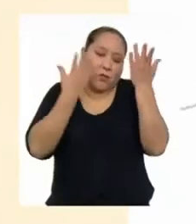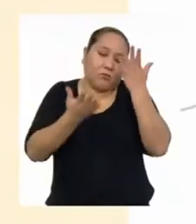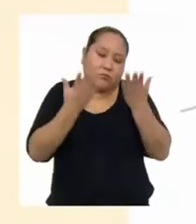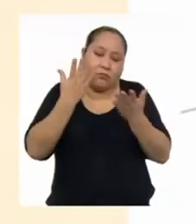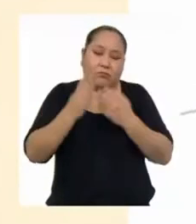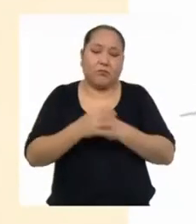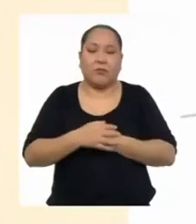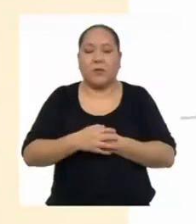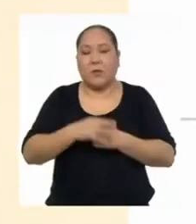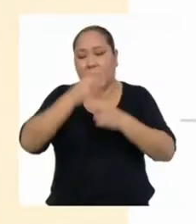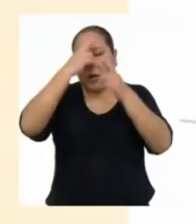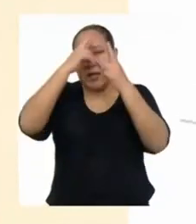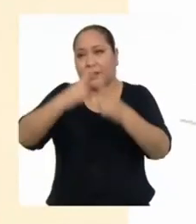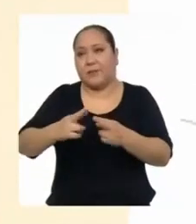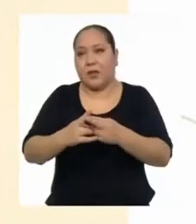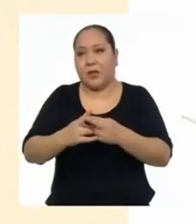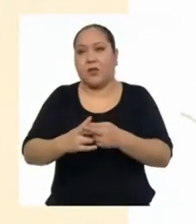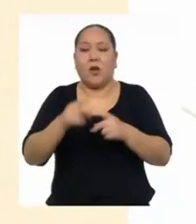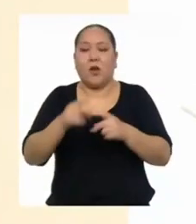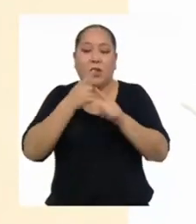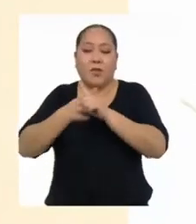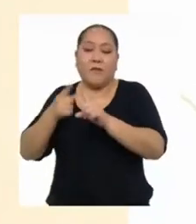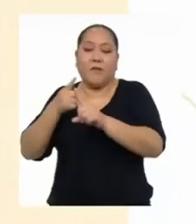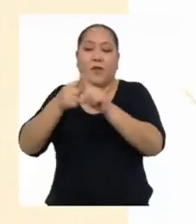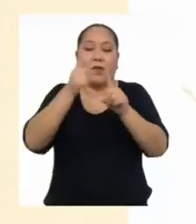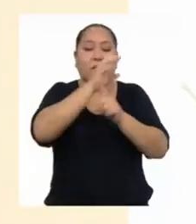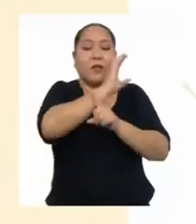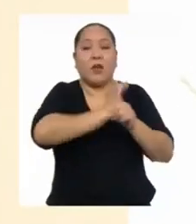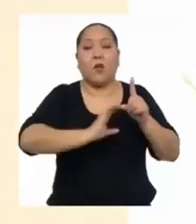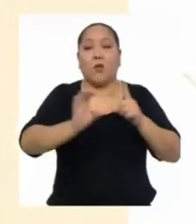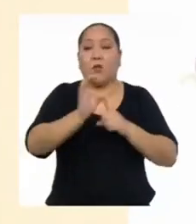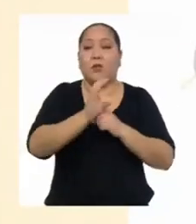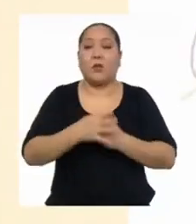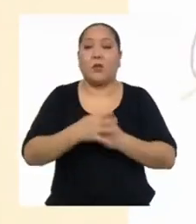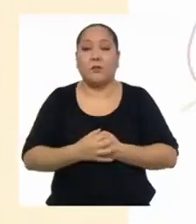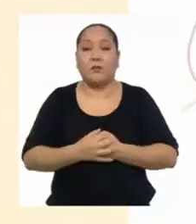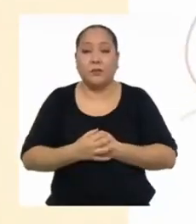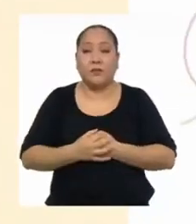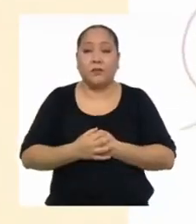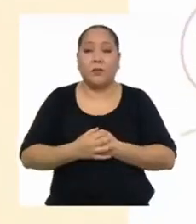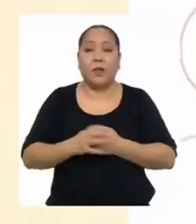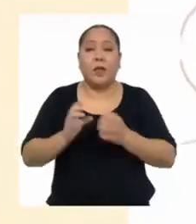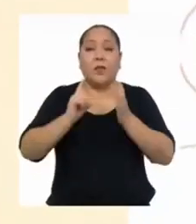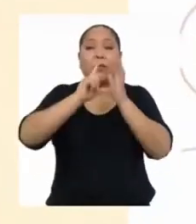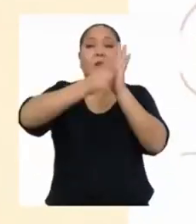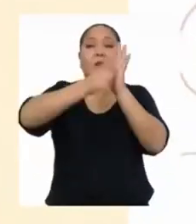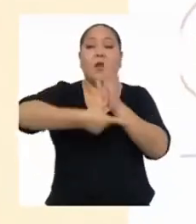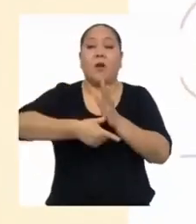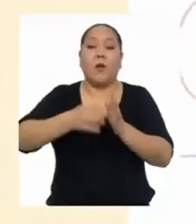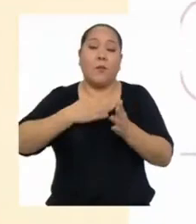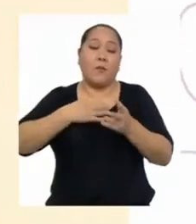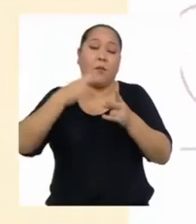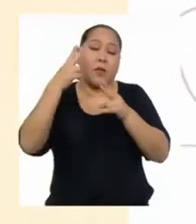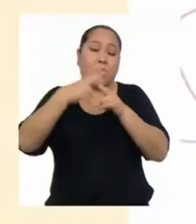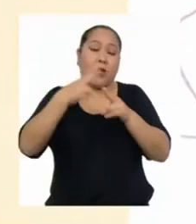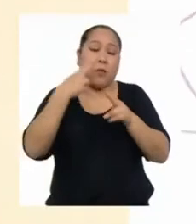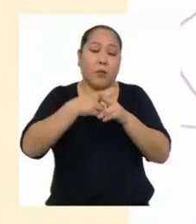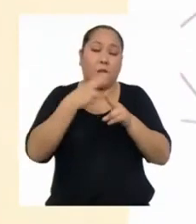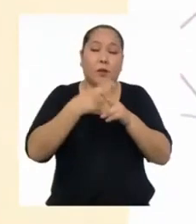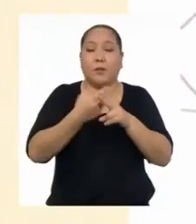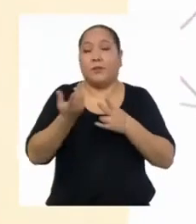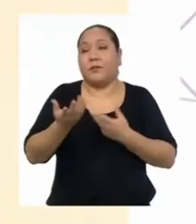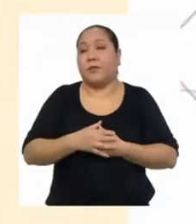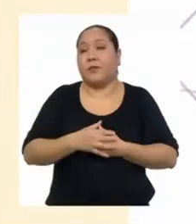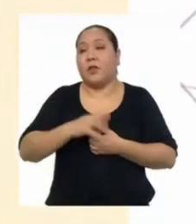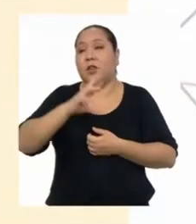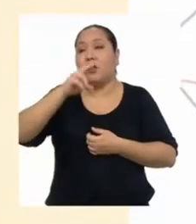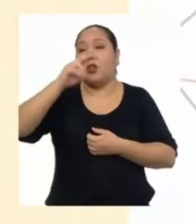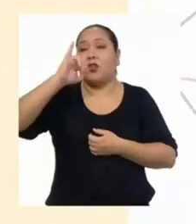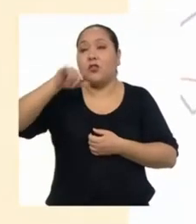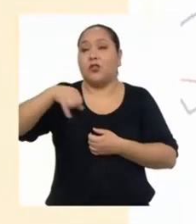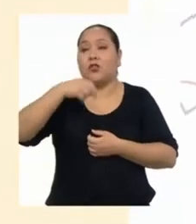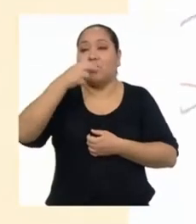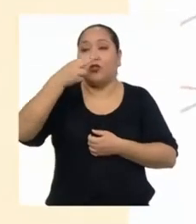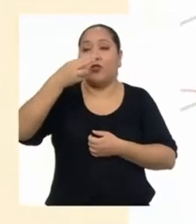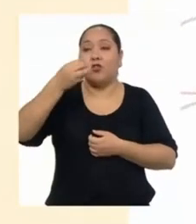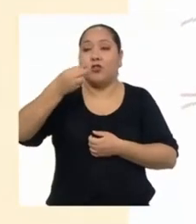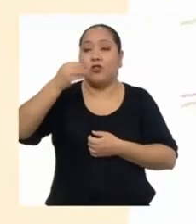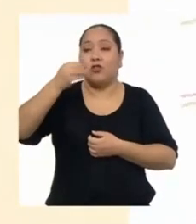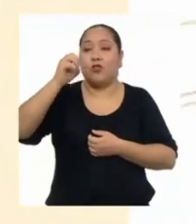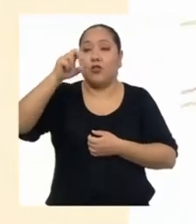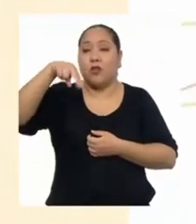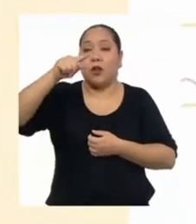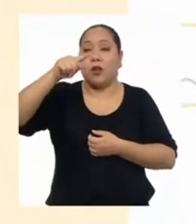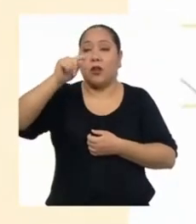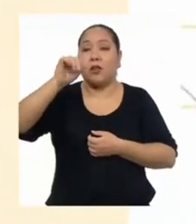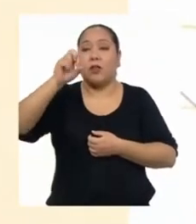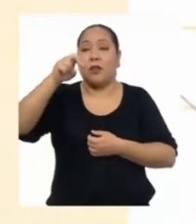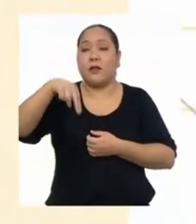el respeto hacia la diversidad cultural. Luego, mi nombre, por supuesto, Jonathan. Ya